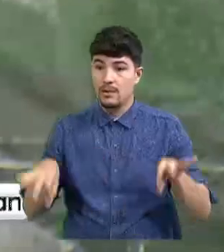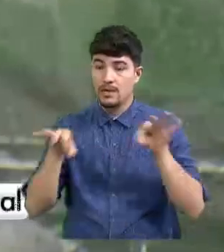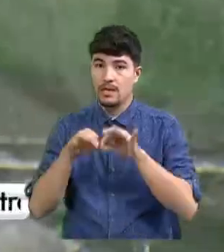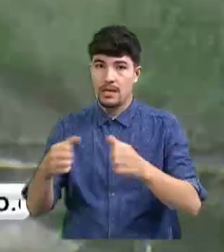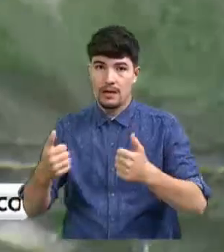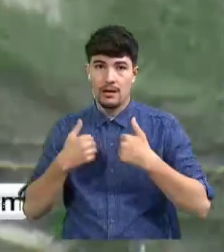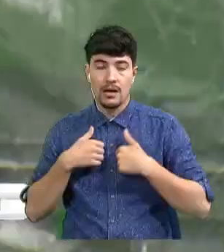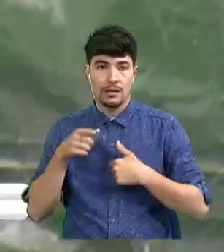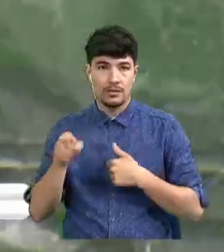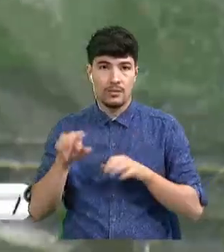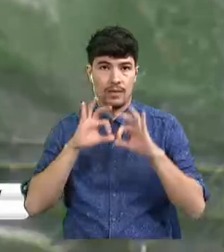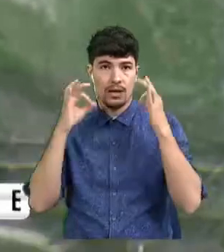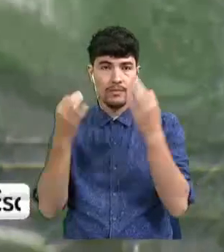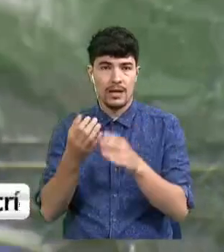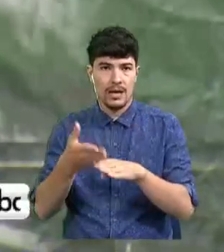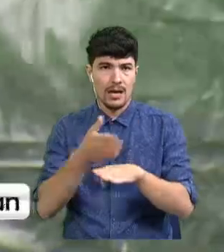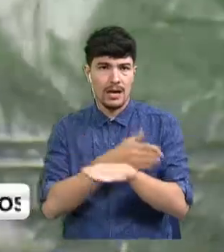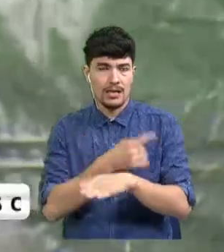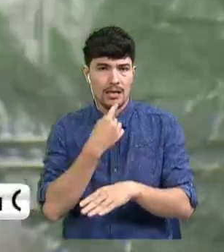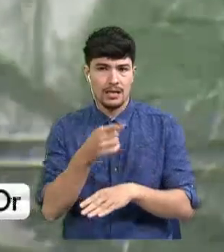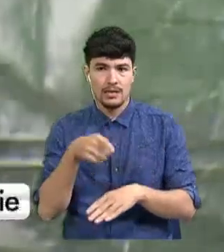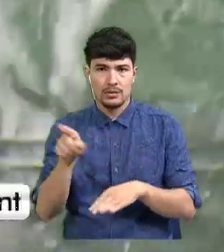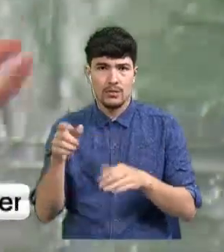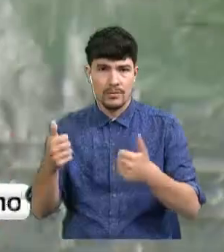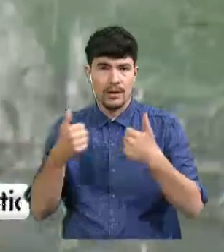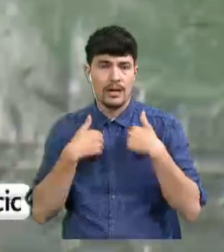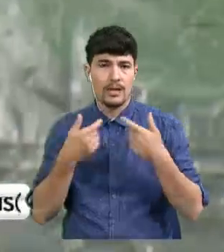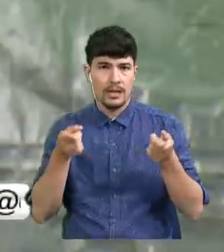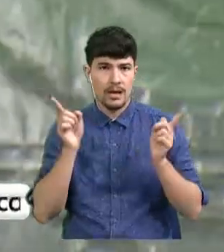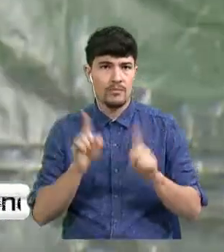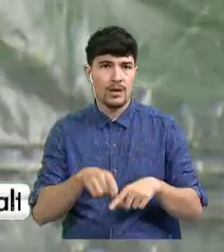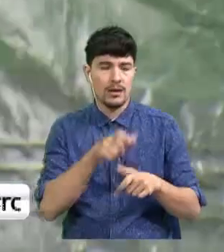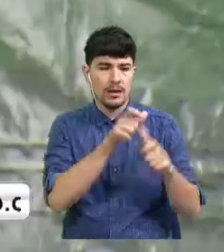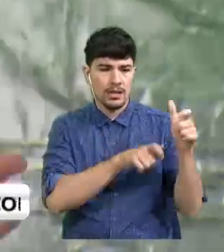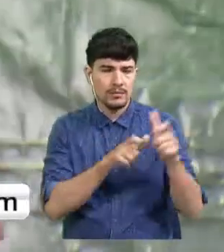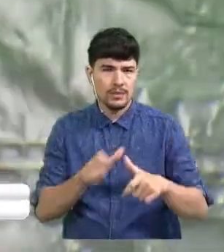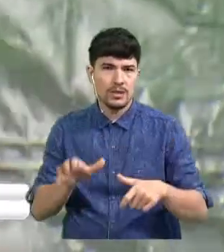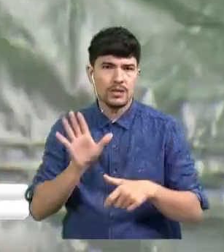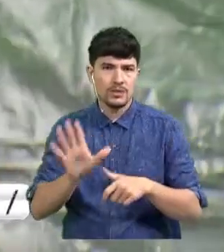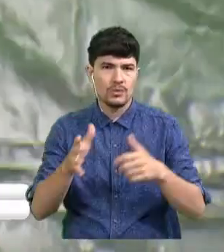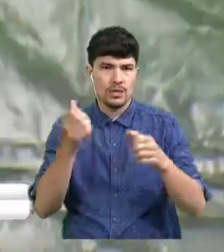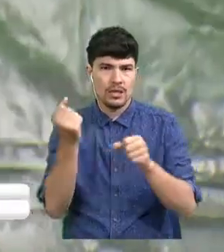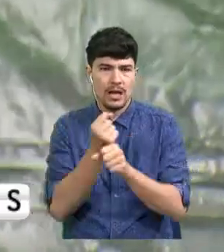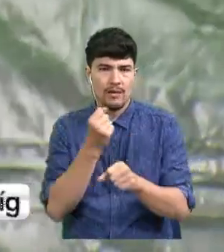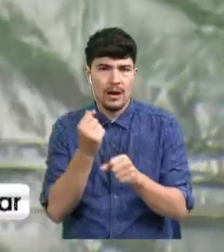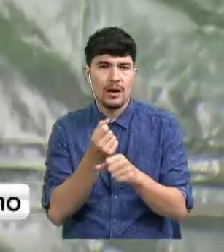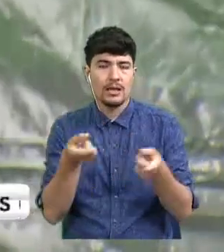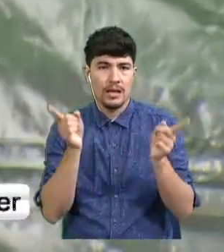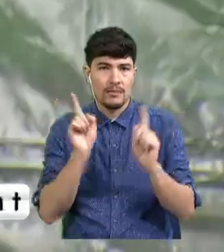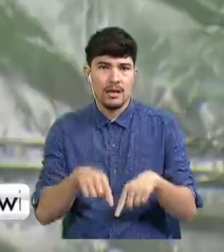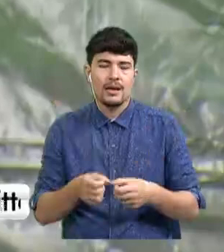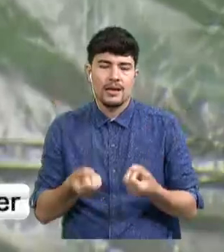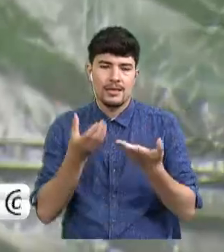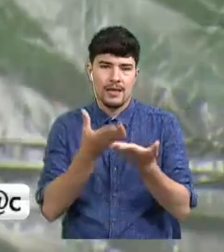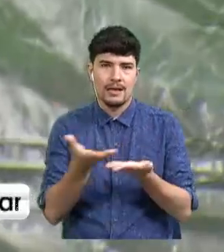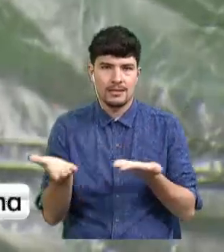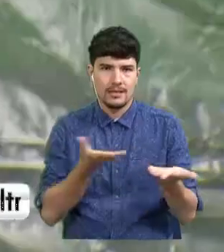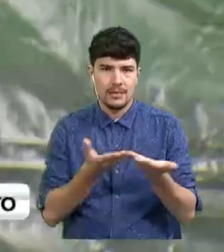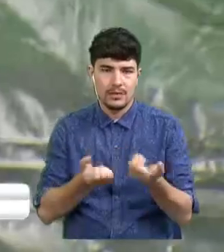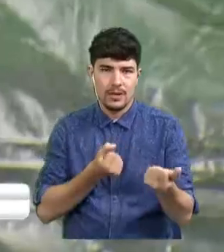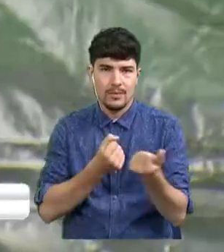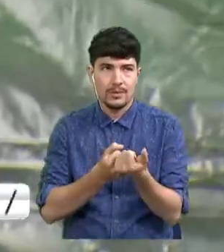como lo decíamos al inicio, no solamente se van a favorecer ellas, sino también para las personas que sean empleadas y para quienes reciban estos servicios. Pero aquí